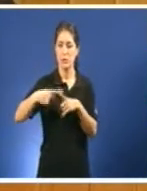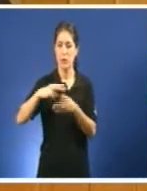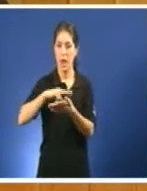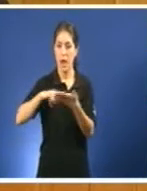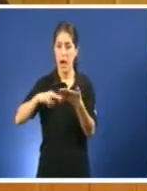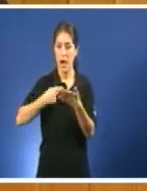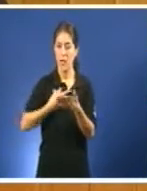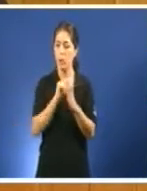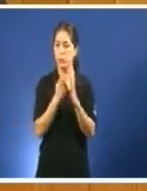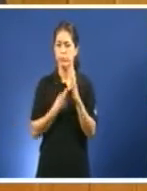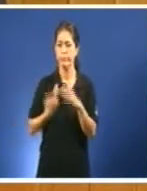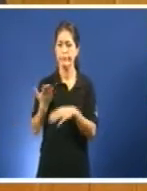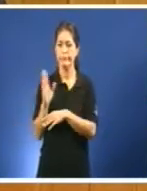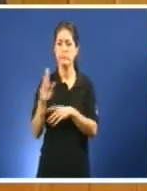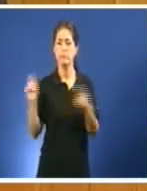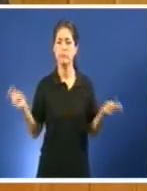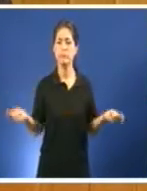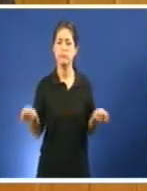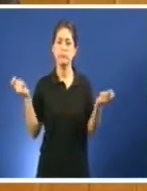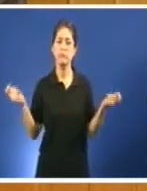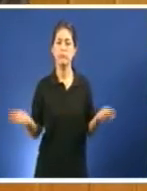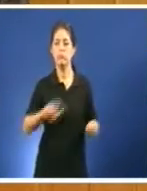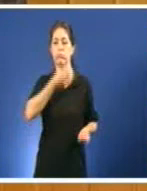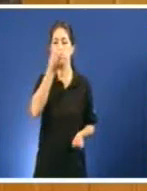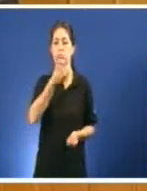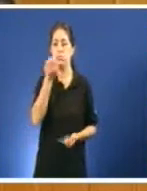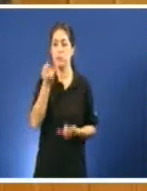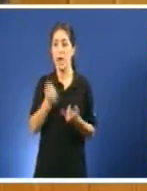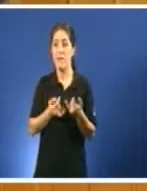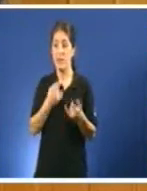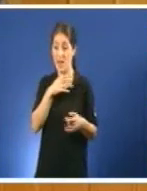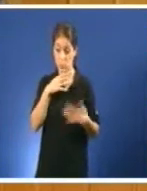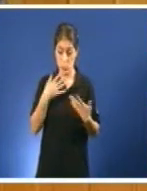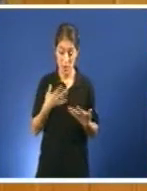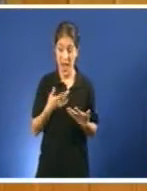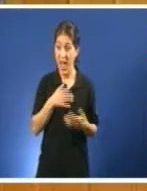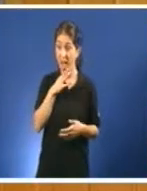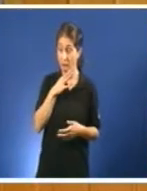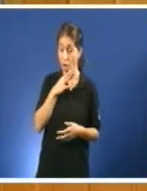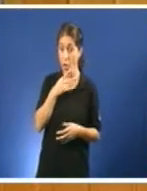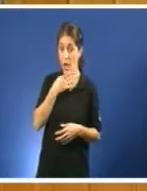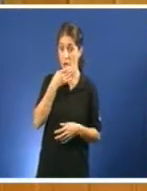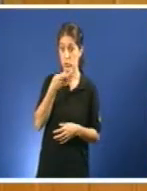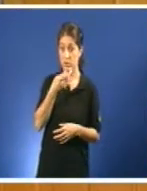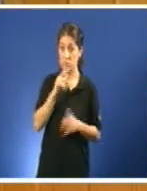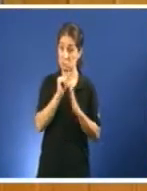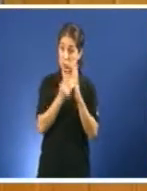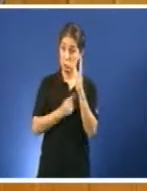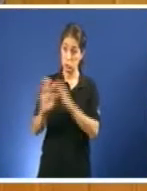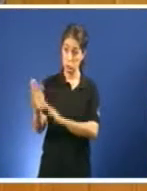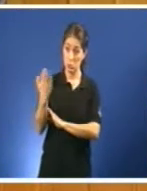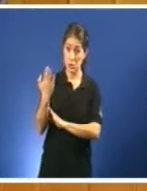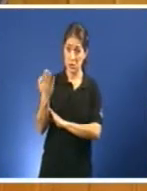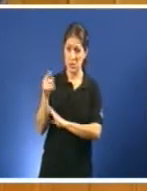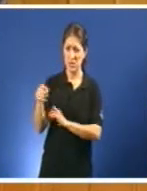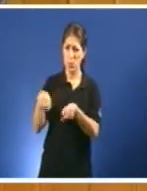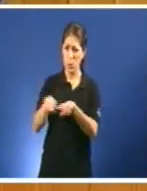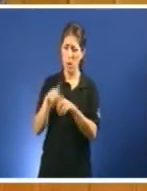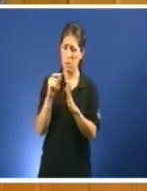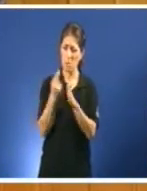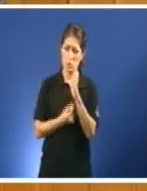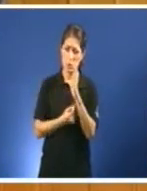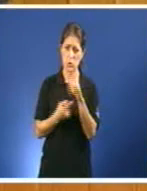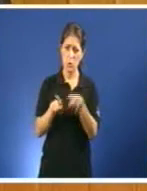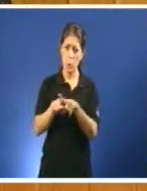da consolidación do xiro económico, nin da recuperación económica e social. Son uns